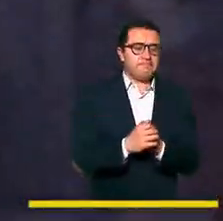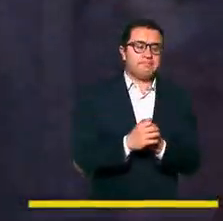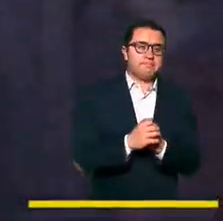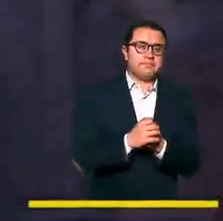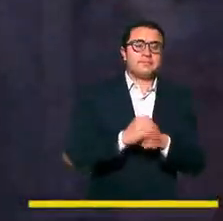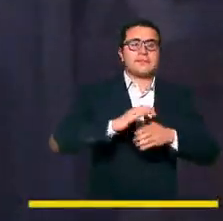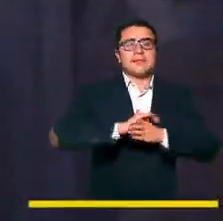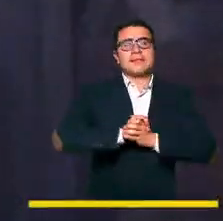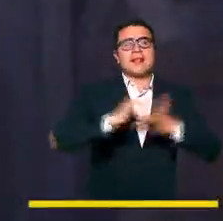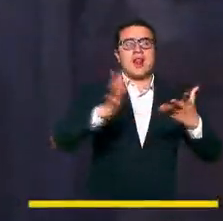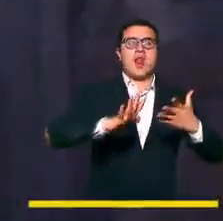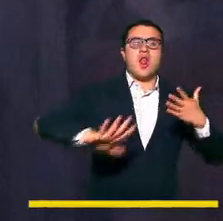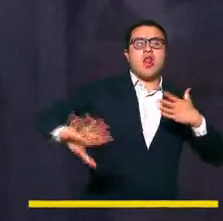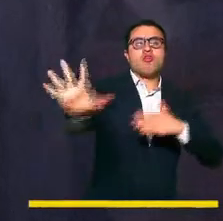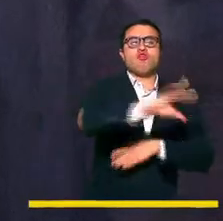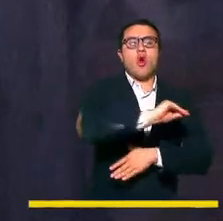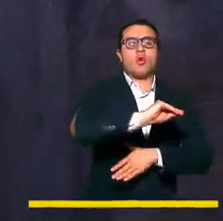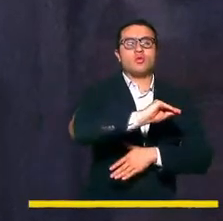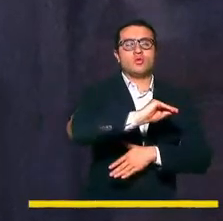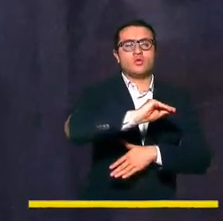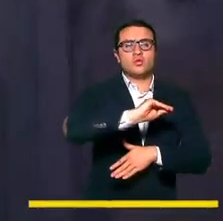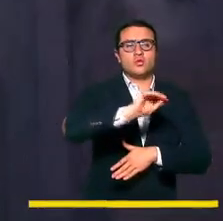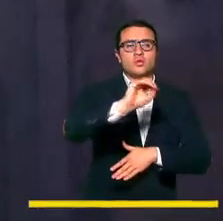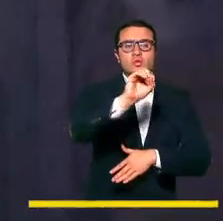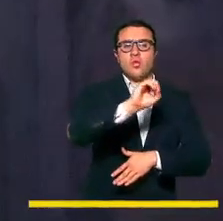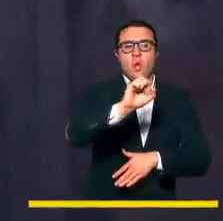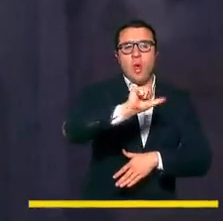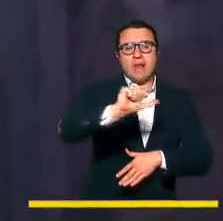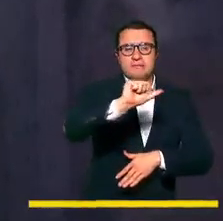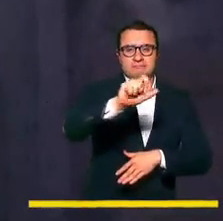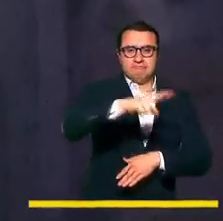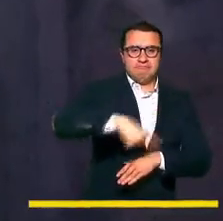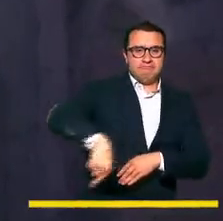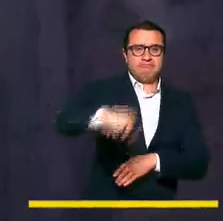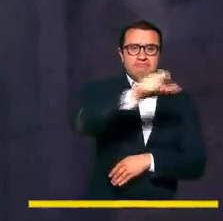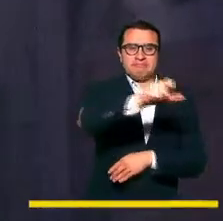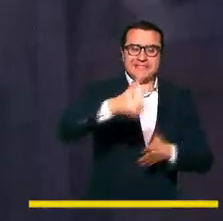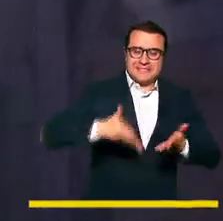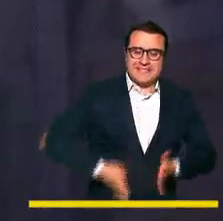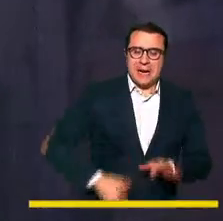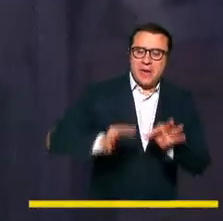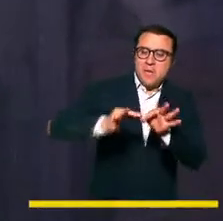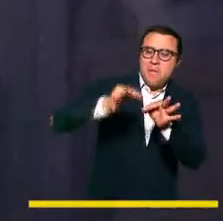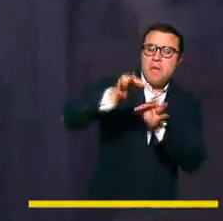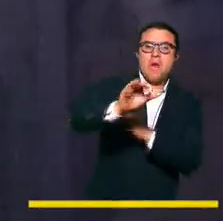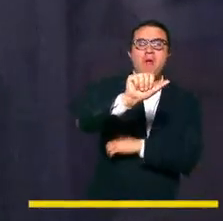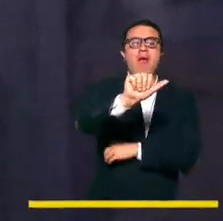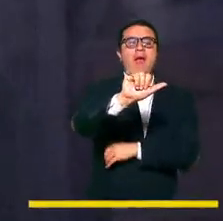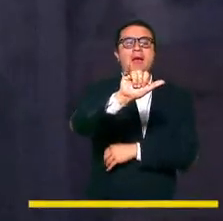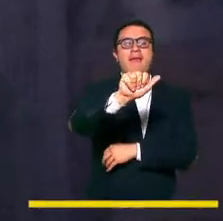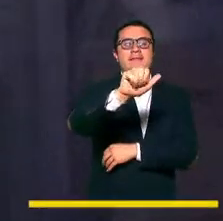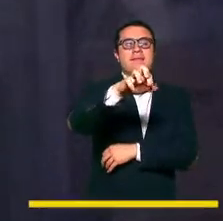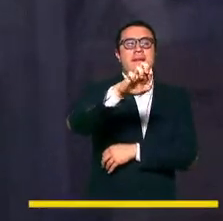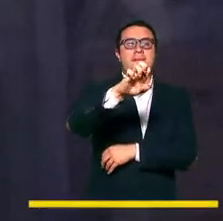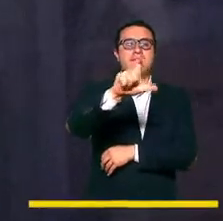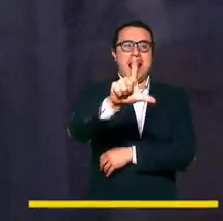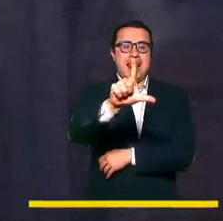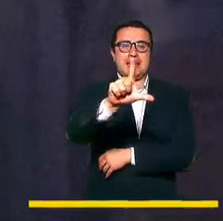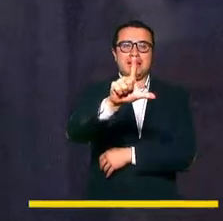Un saludo a todos, todas las ayapelensas. Está